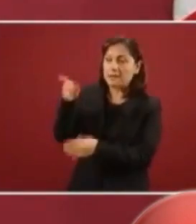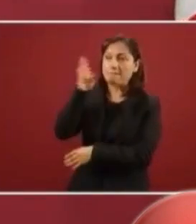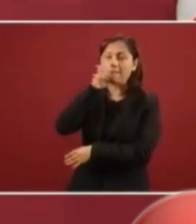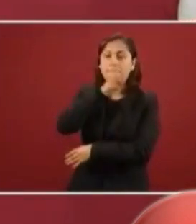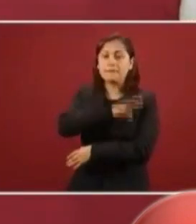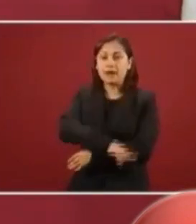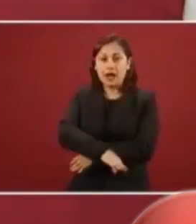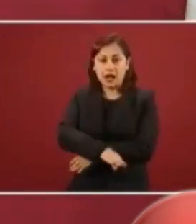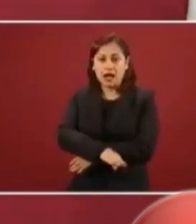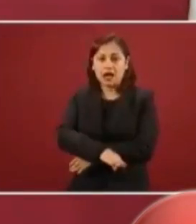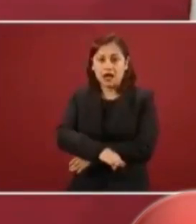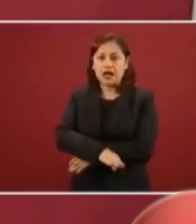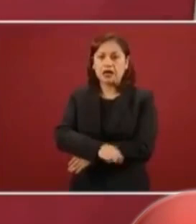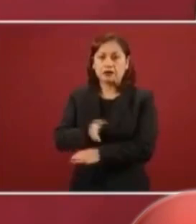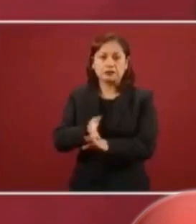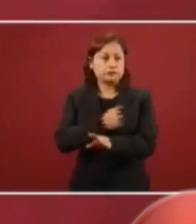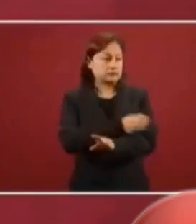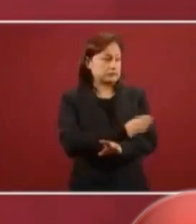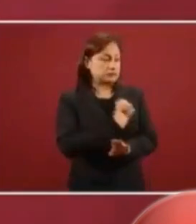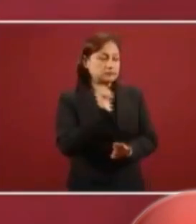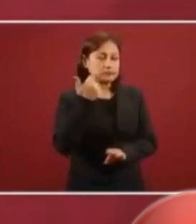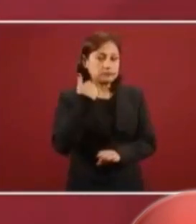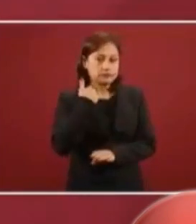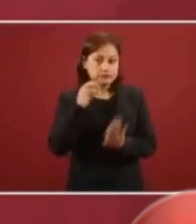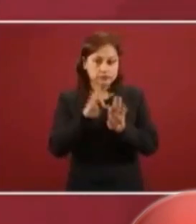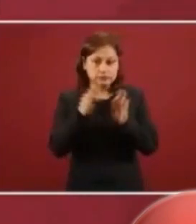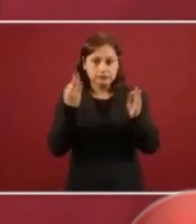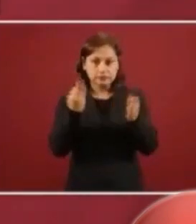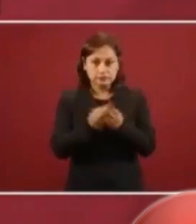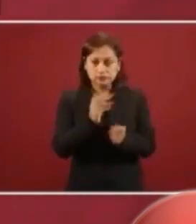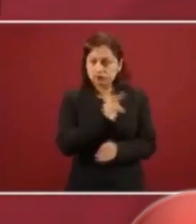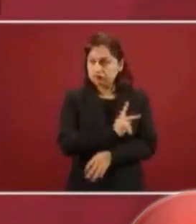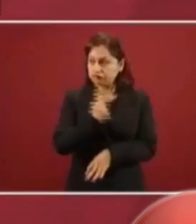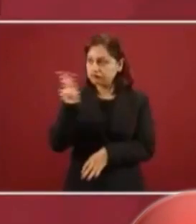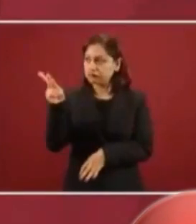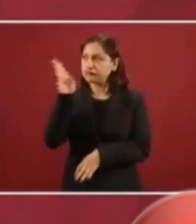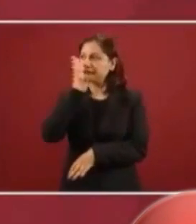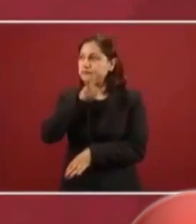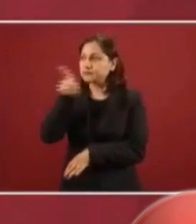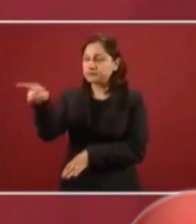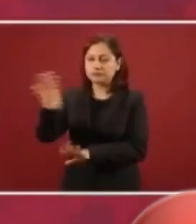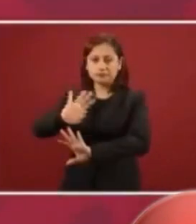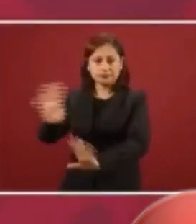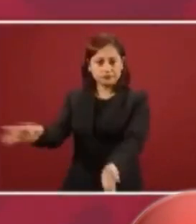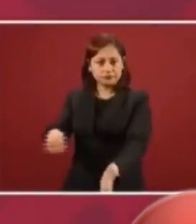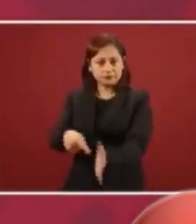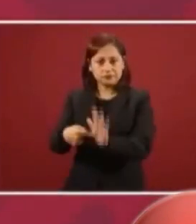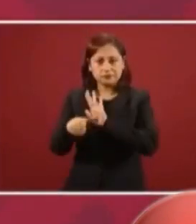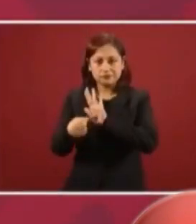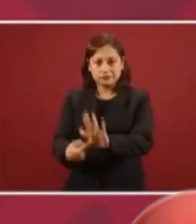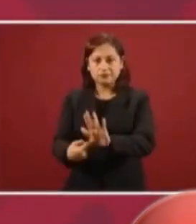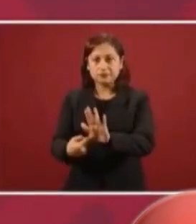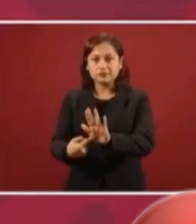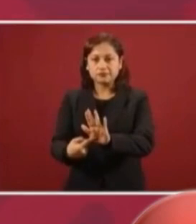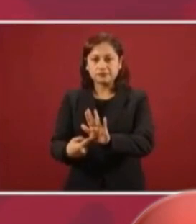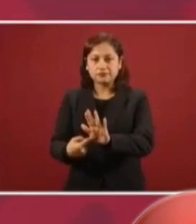y como existe esa información que por cierto no se difunde mucho